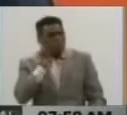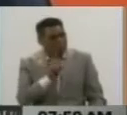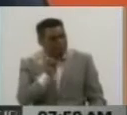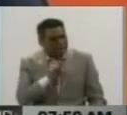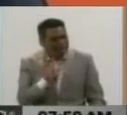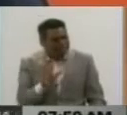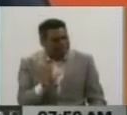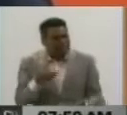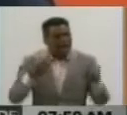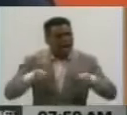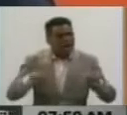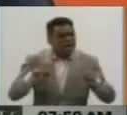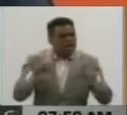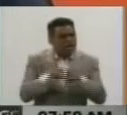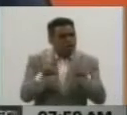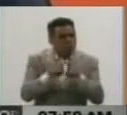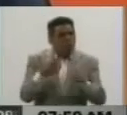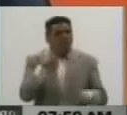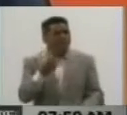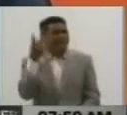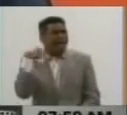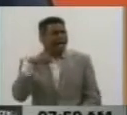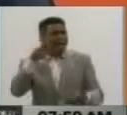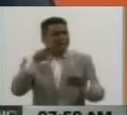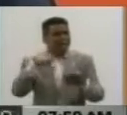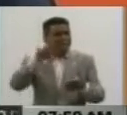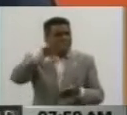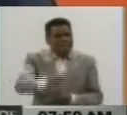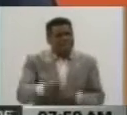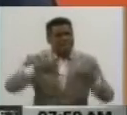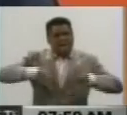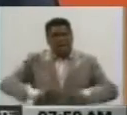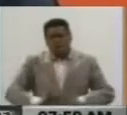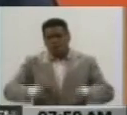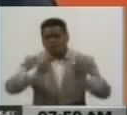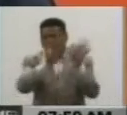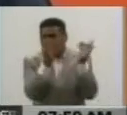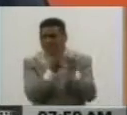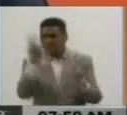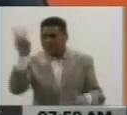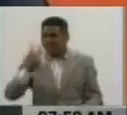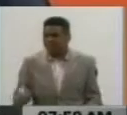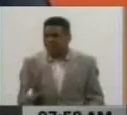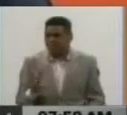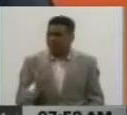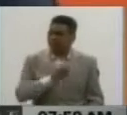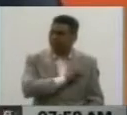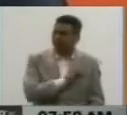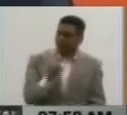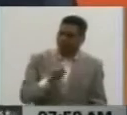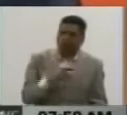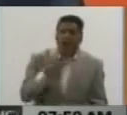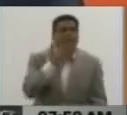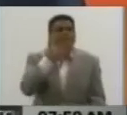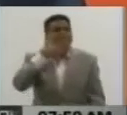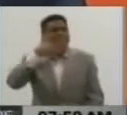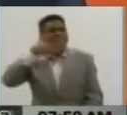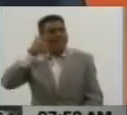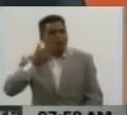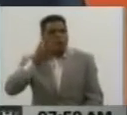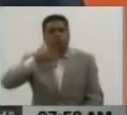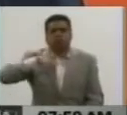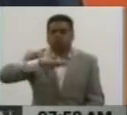que estamos haciendo es trabajando porque en Venezuela la educación siga mejorando. La educación de un